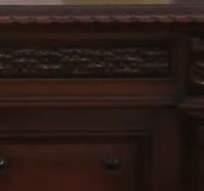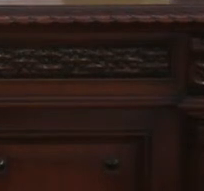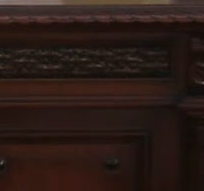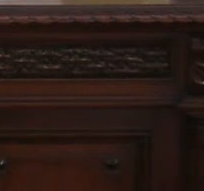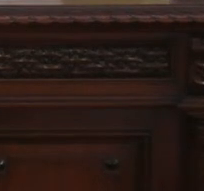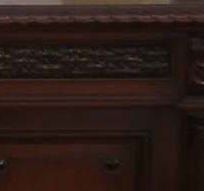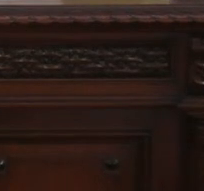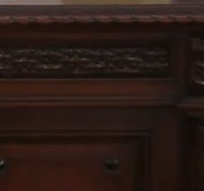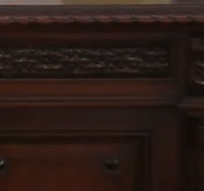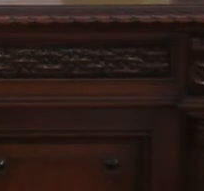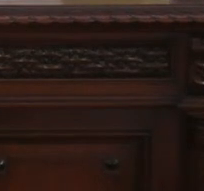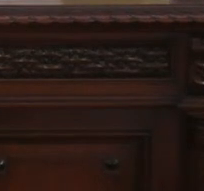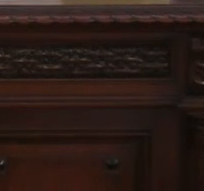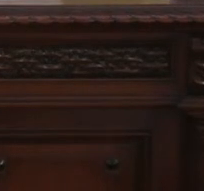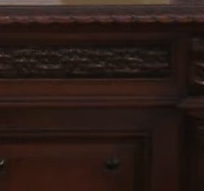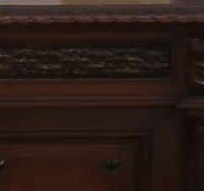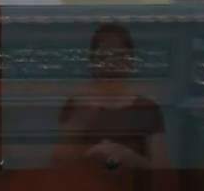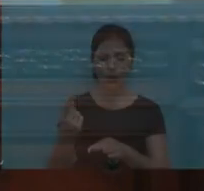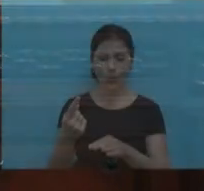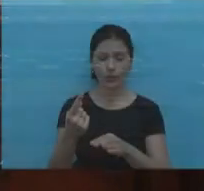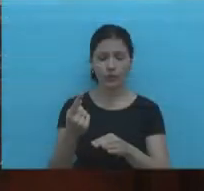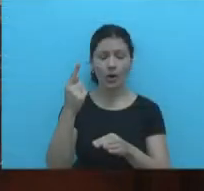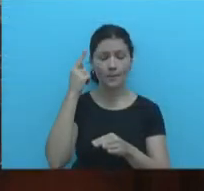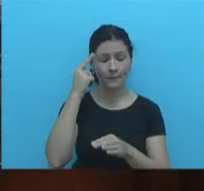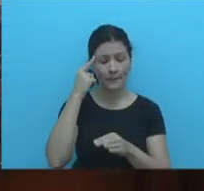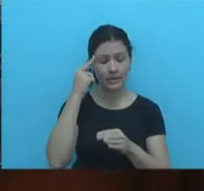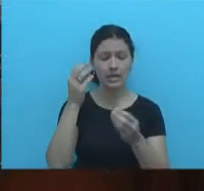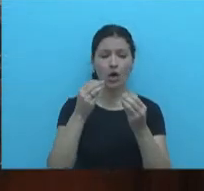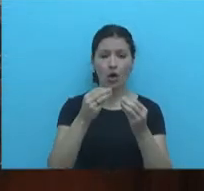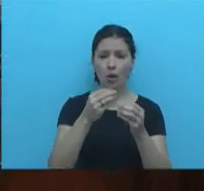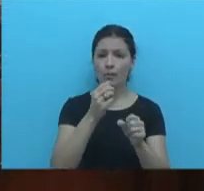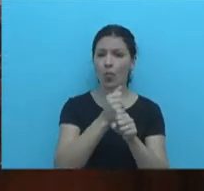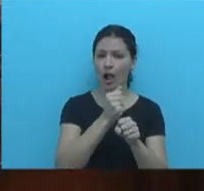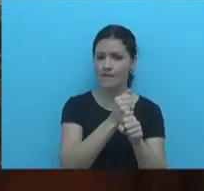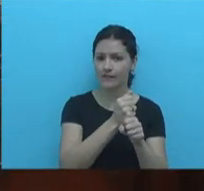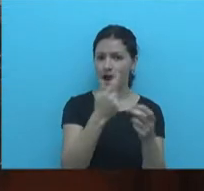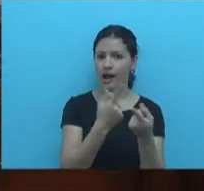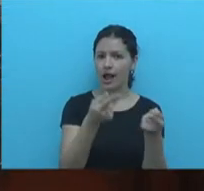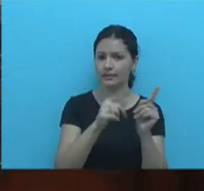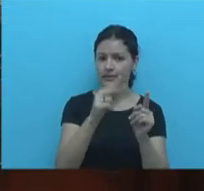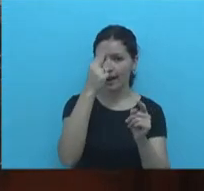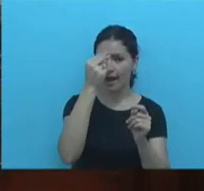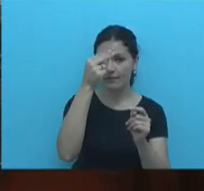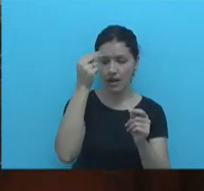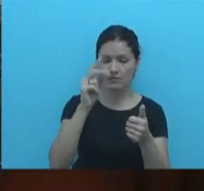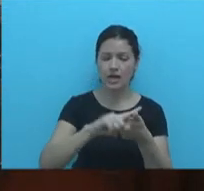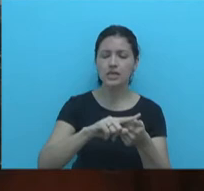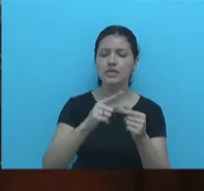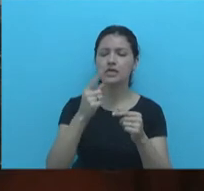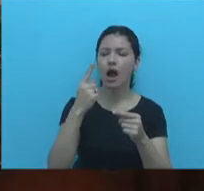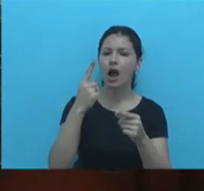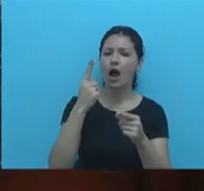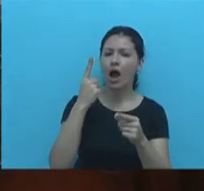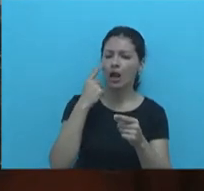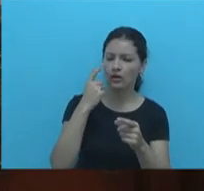cada establecimiento educativo definirá la estructura orgánica y funcional de los gabinetes y salas, sus mecanismos de coordinación en el